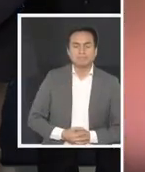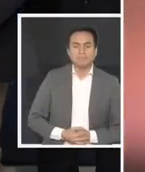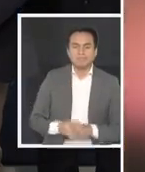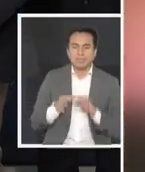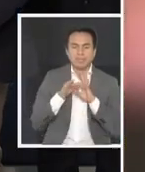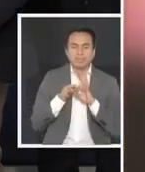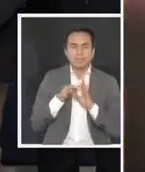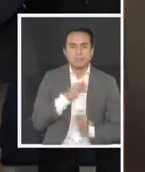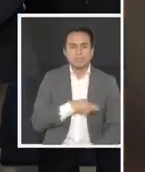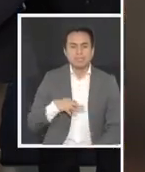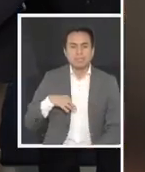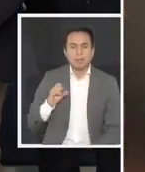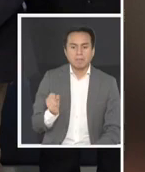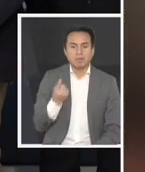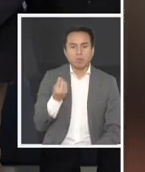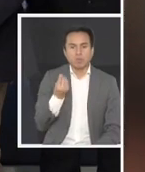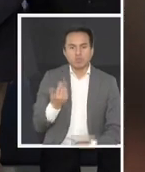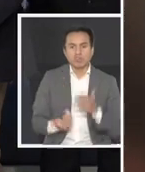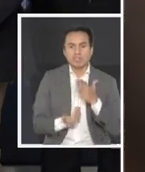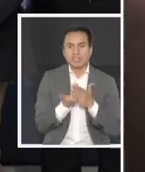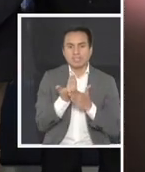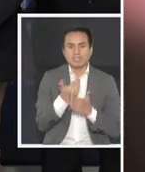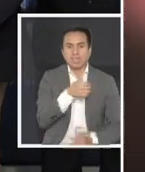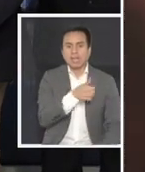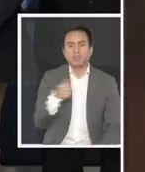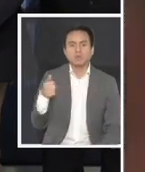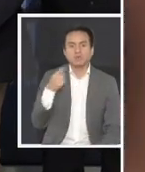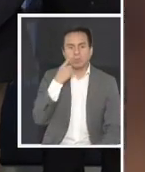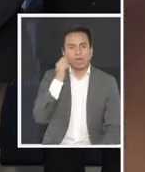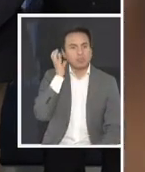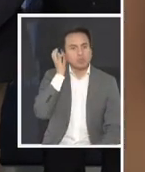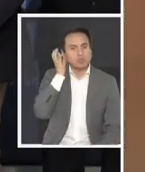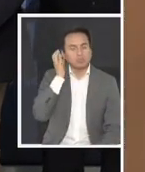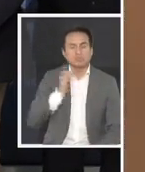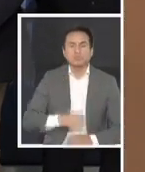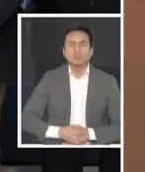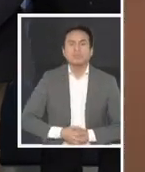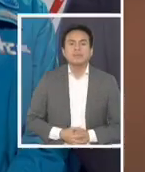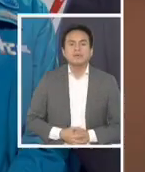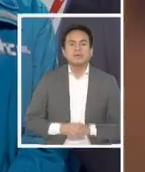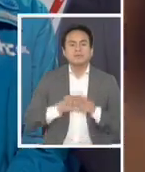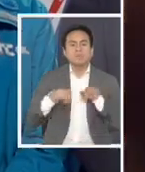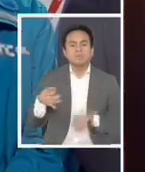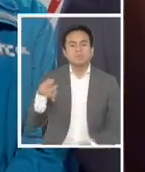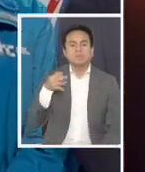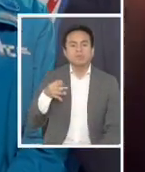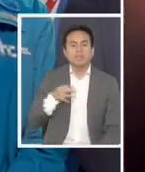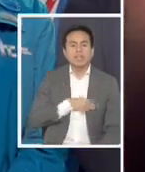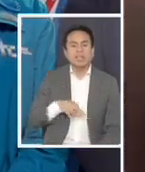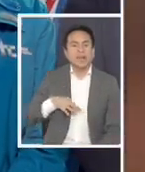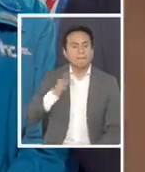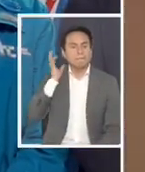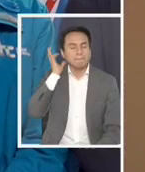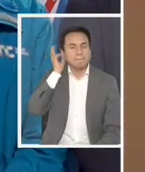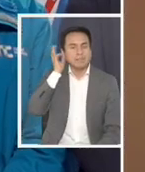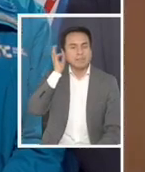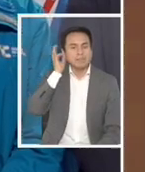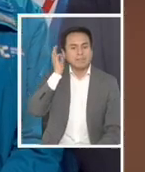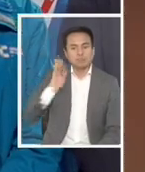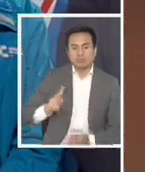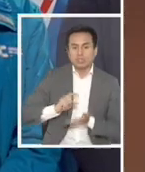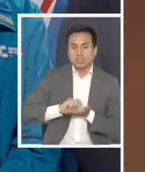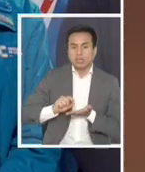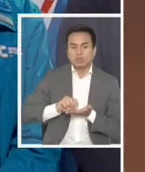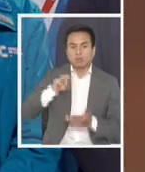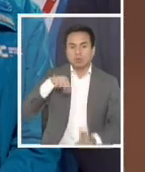Gracias ministra bueno primero Muy buenos días a todas a todos como bien dijo la ministra y